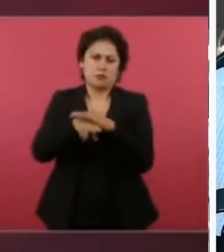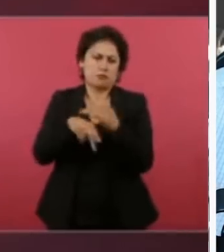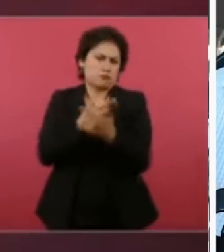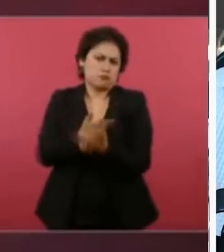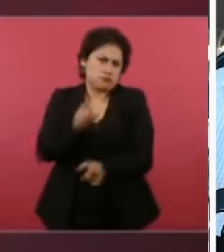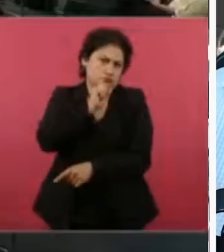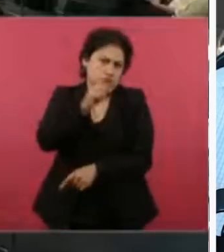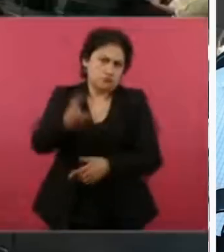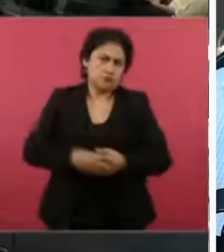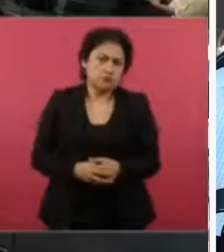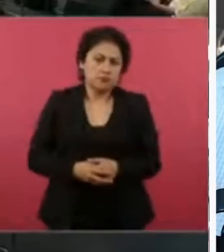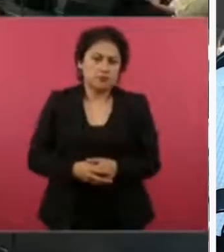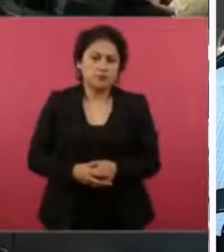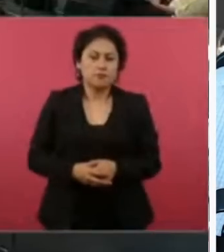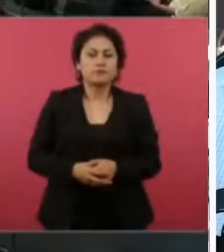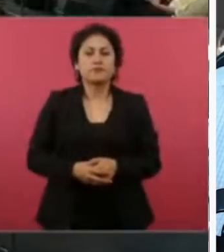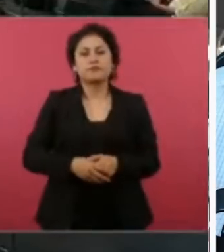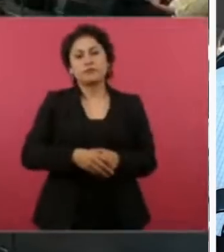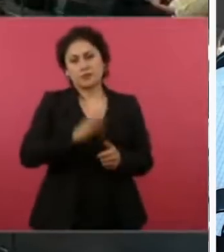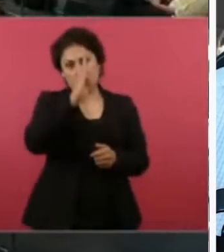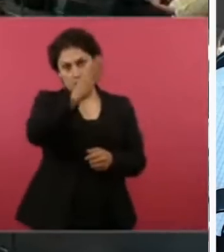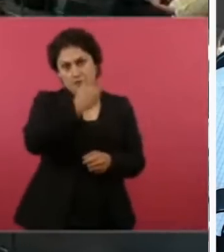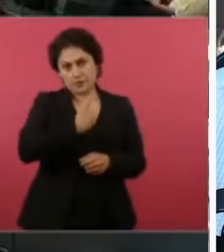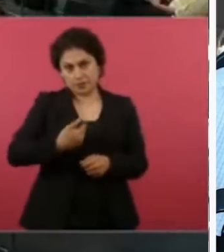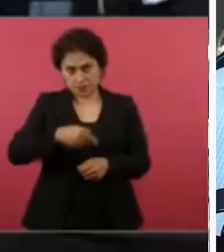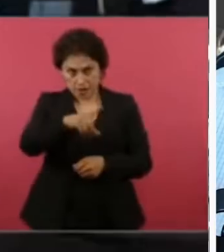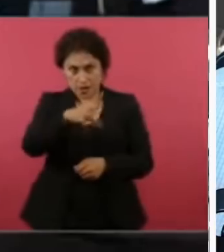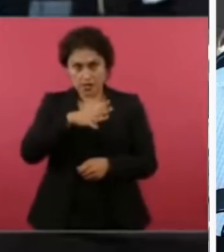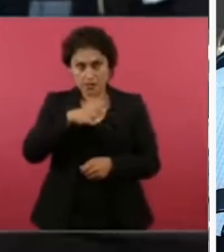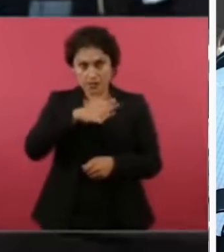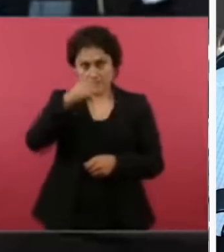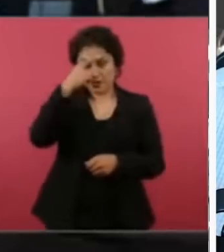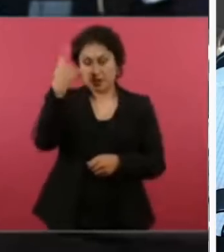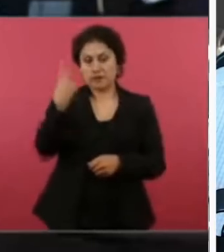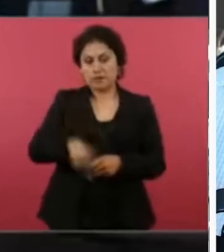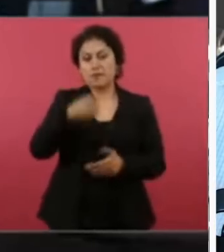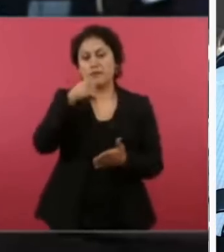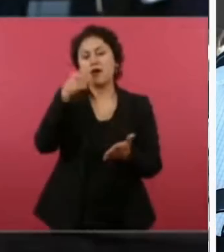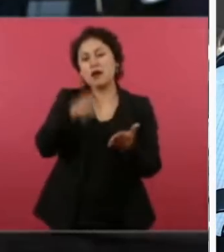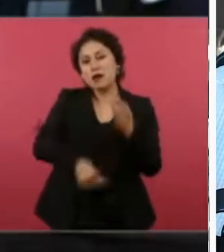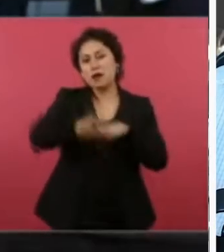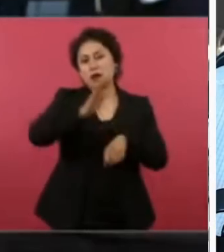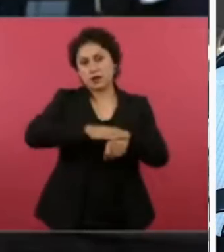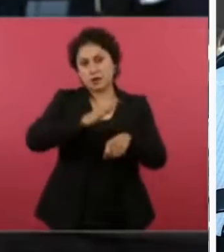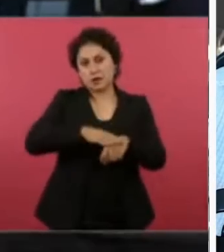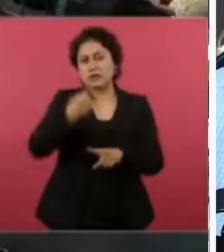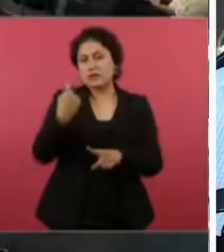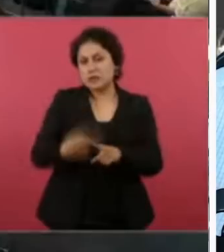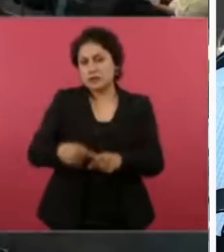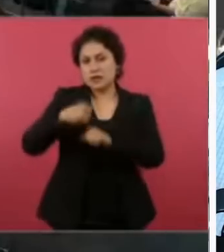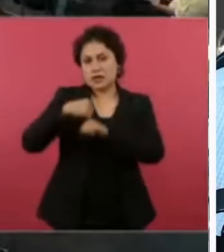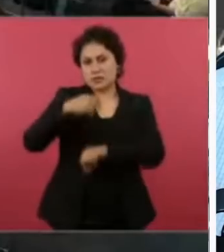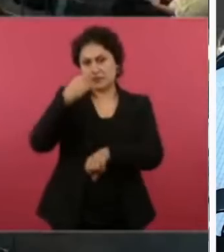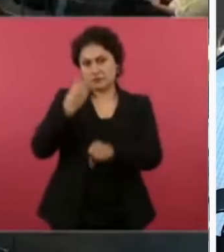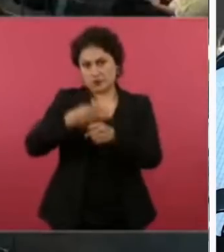también. Señor presidente, finalmente, ¿vendrá ese extrañamiento al Departamento de Estado a través de la Cancillería mexicana? Bueno, acerca de